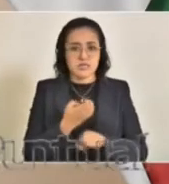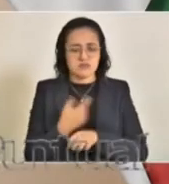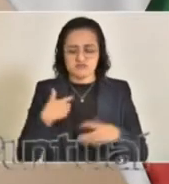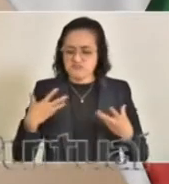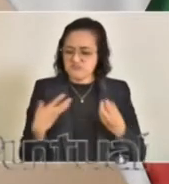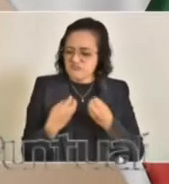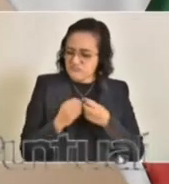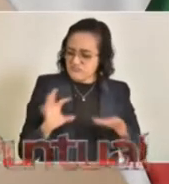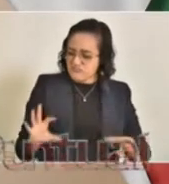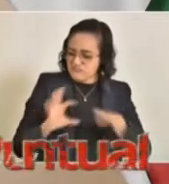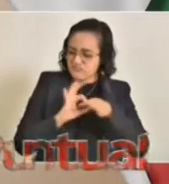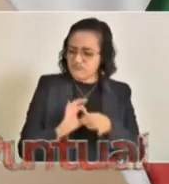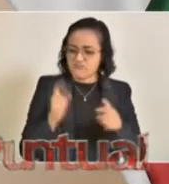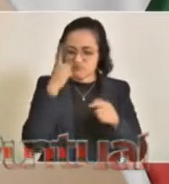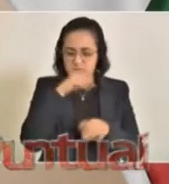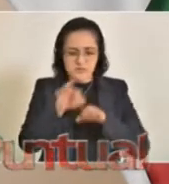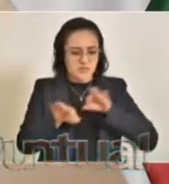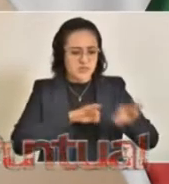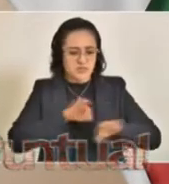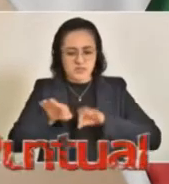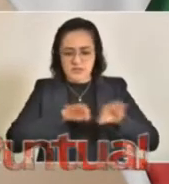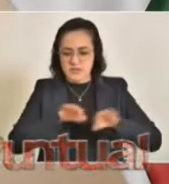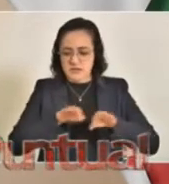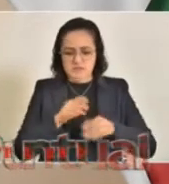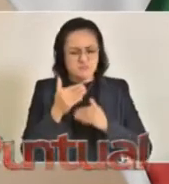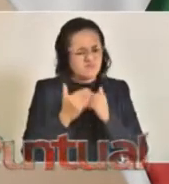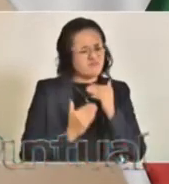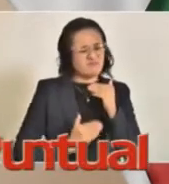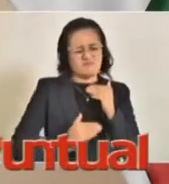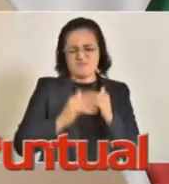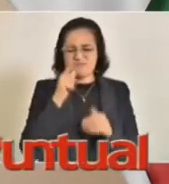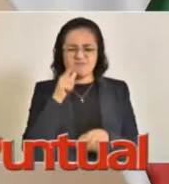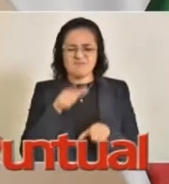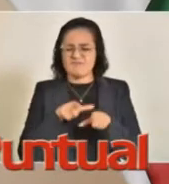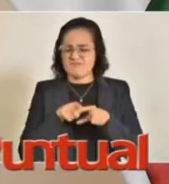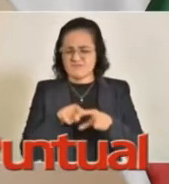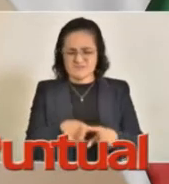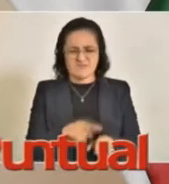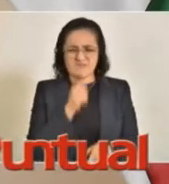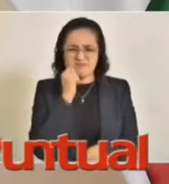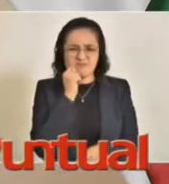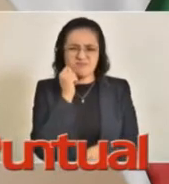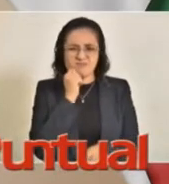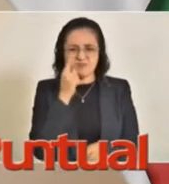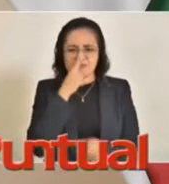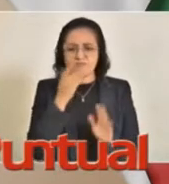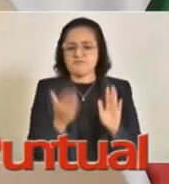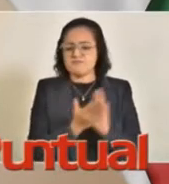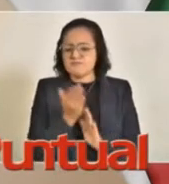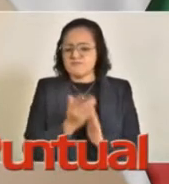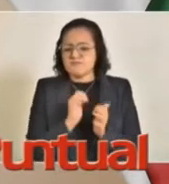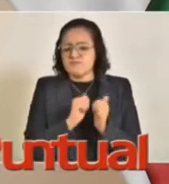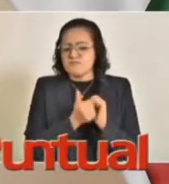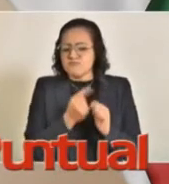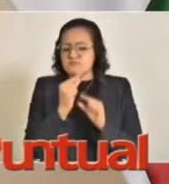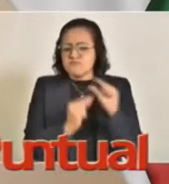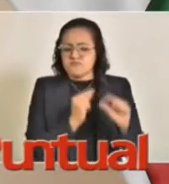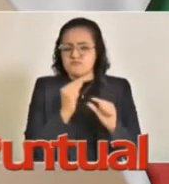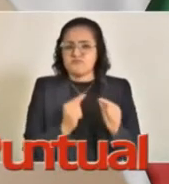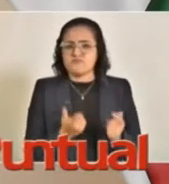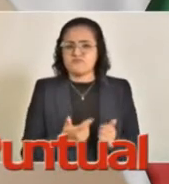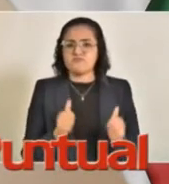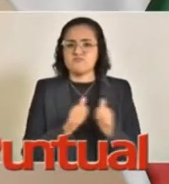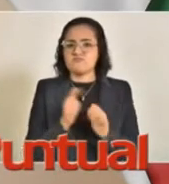estado haciendo obras permanentemente de rehabilitación y